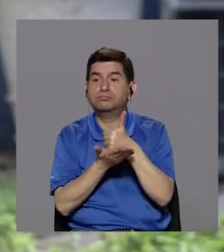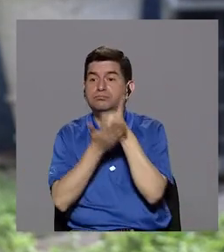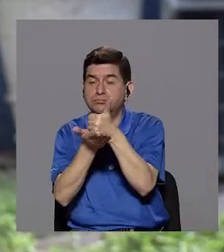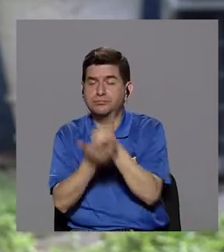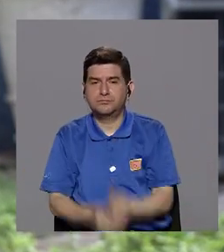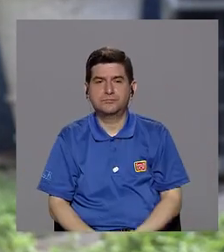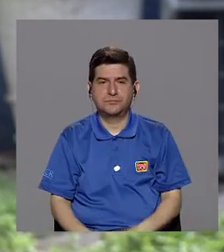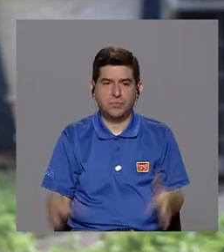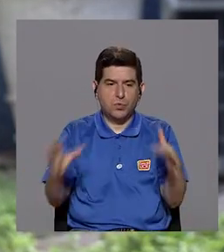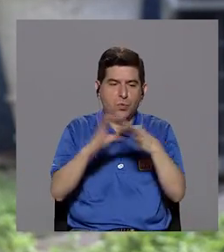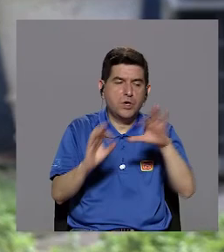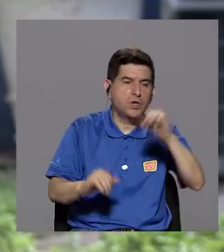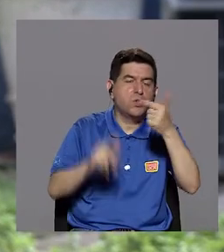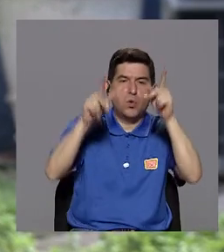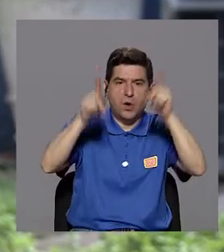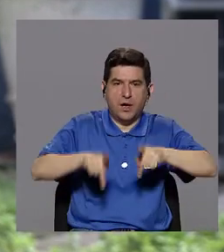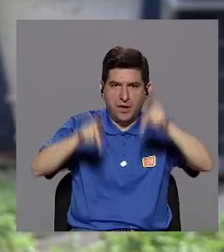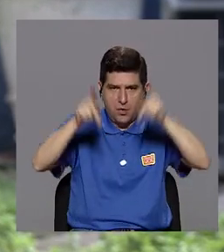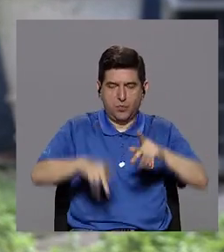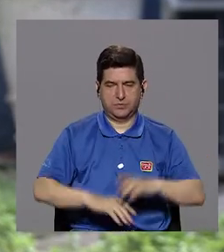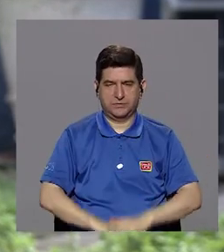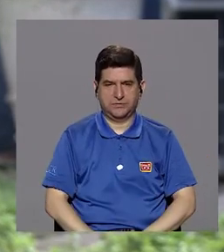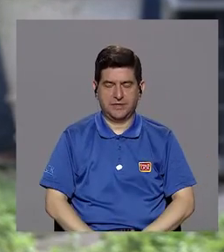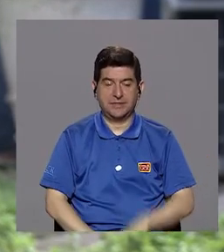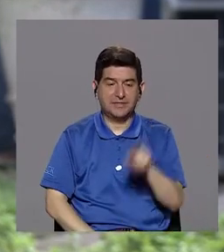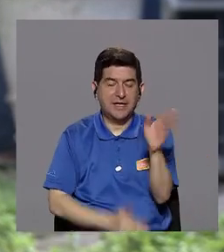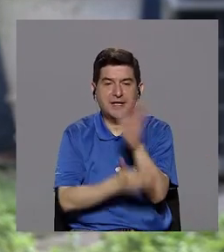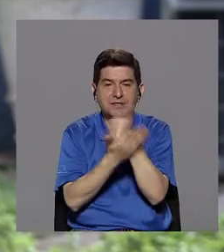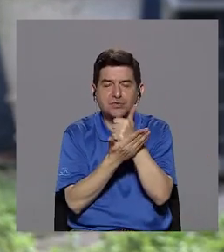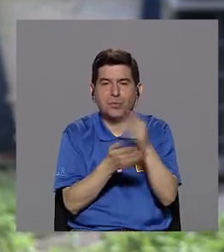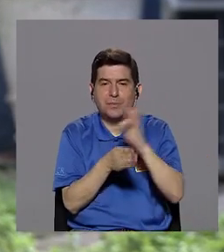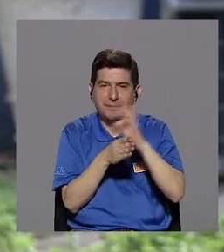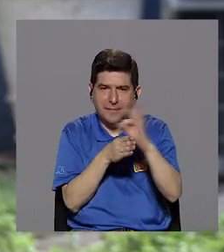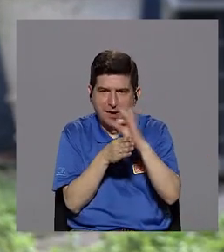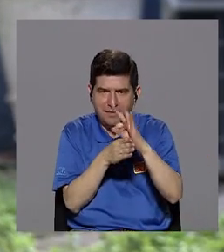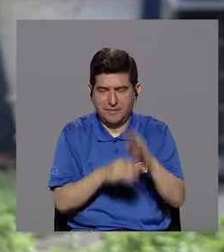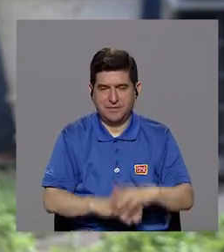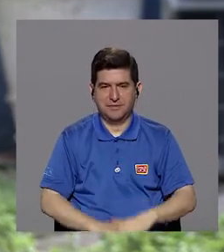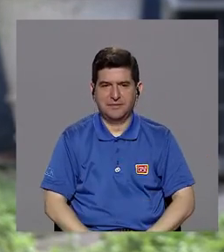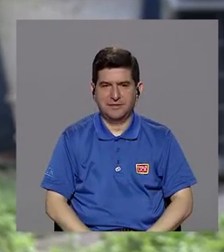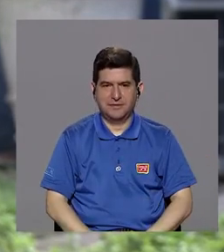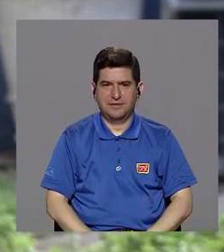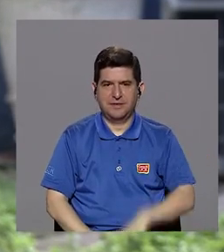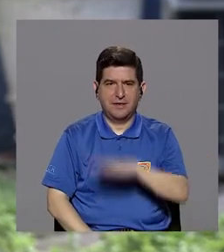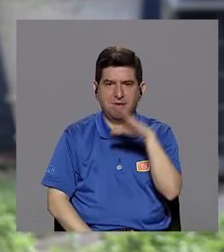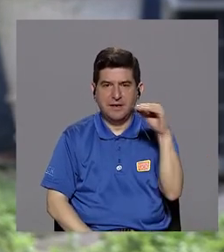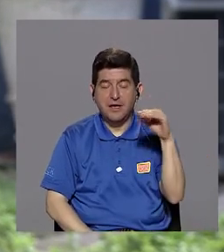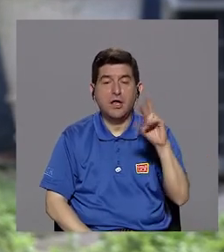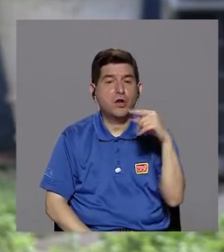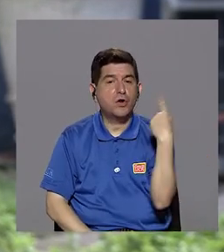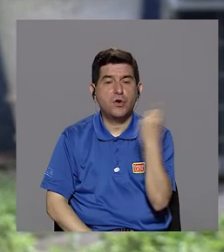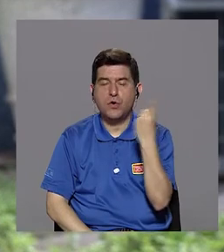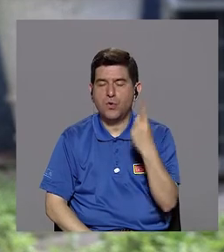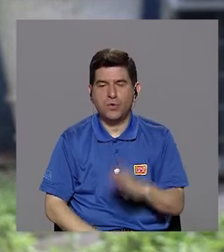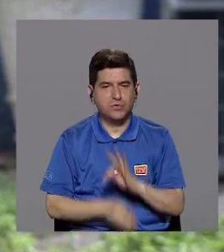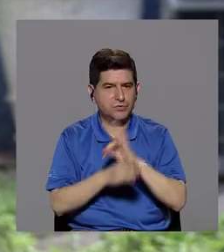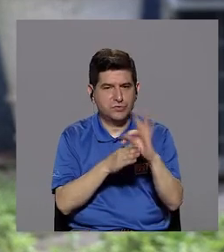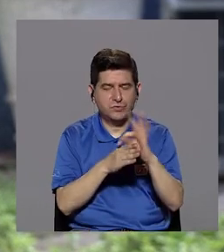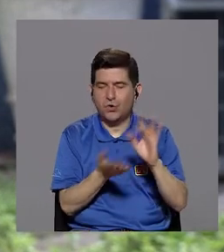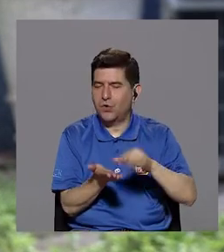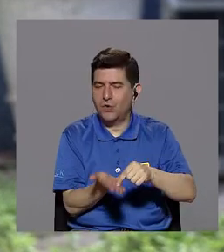y unirse con otras personas es parte del tratamiento y que no solamente el tratamiento